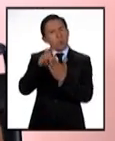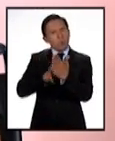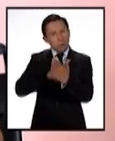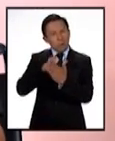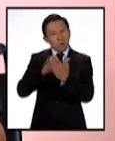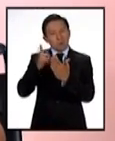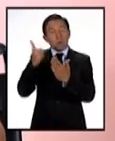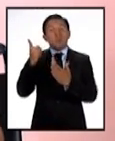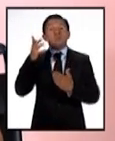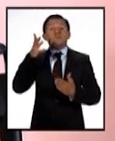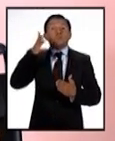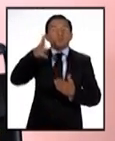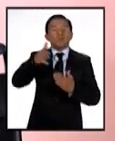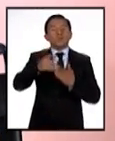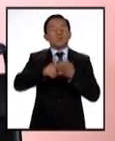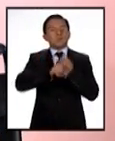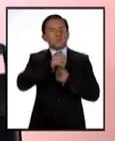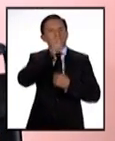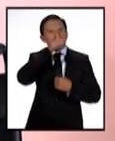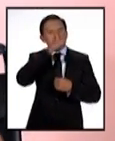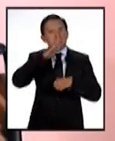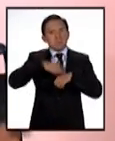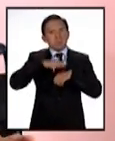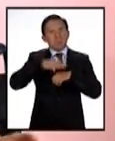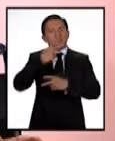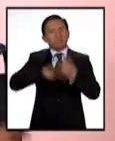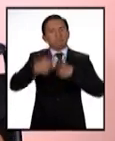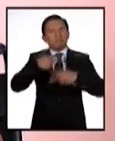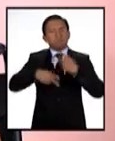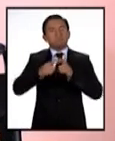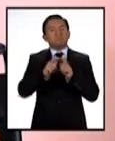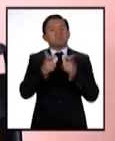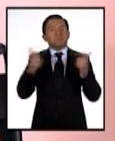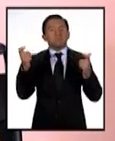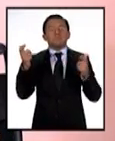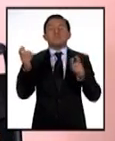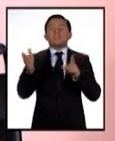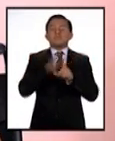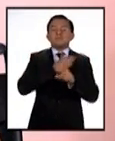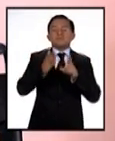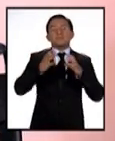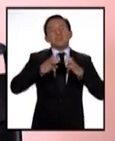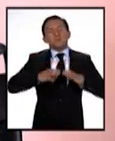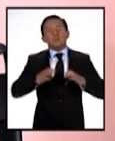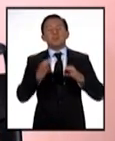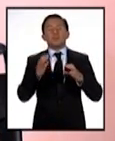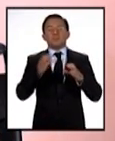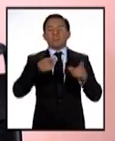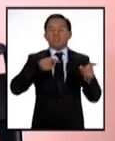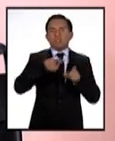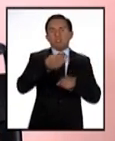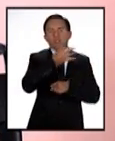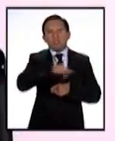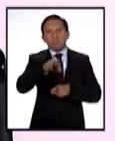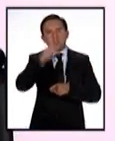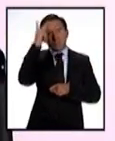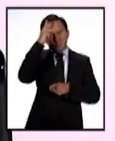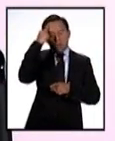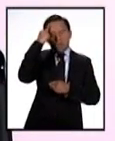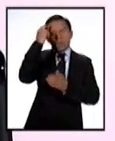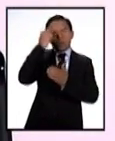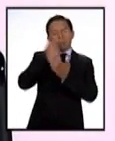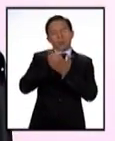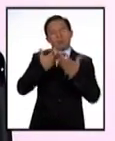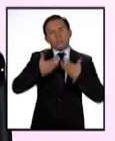estas formas nuevas de agresión física, verbal, psicológica e inclusive en ocasiones sexual. Eso